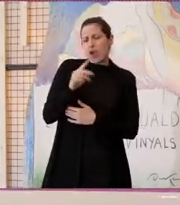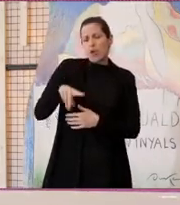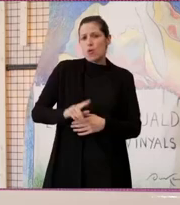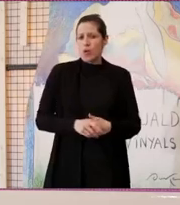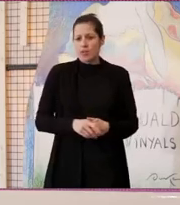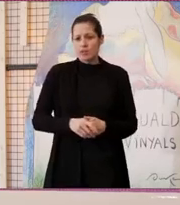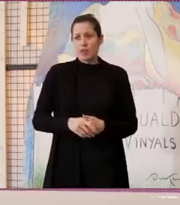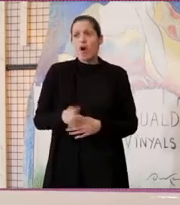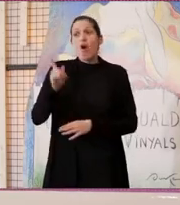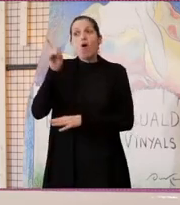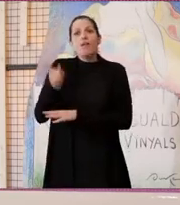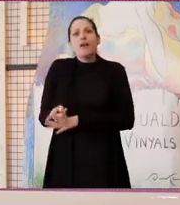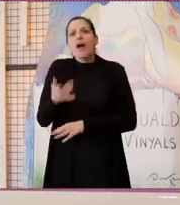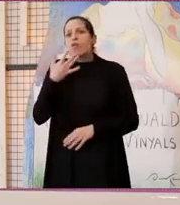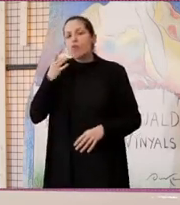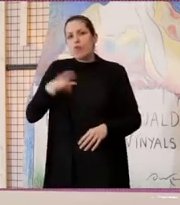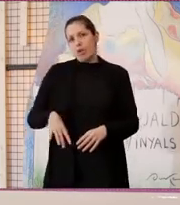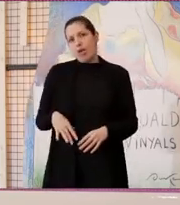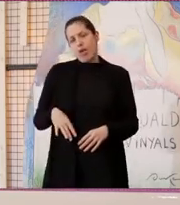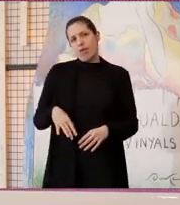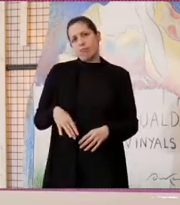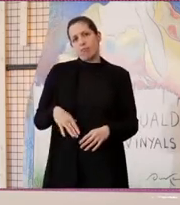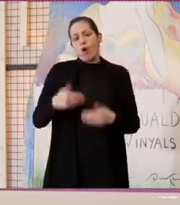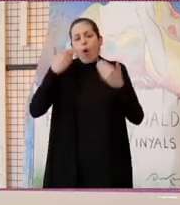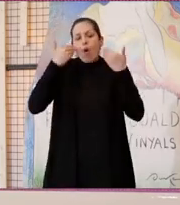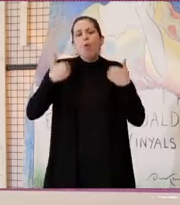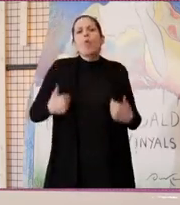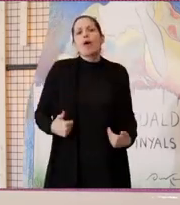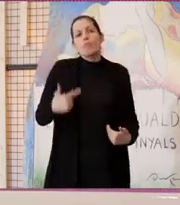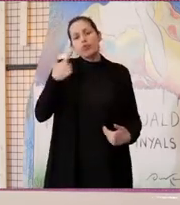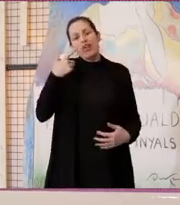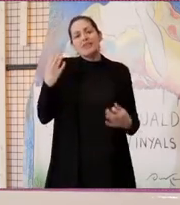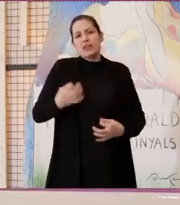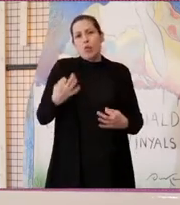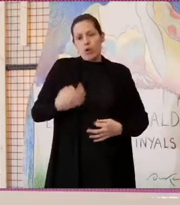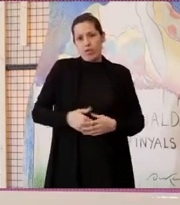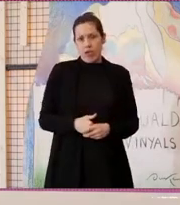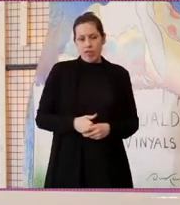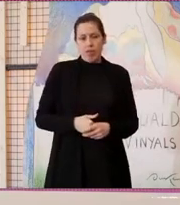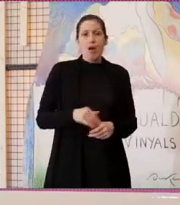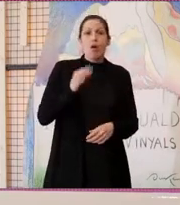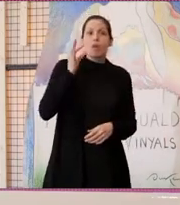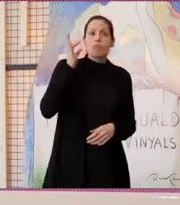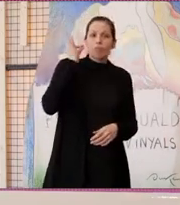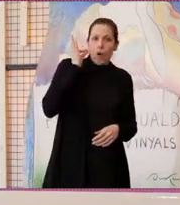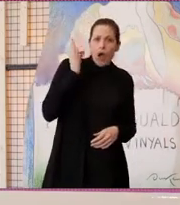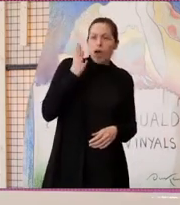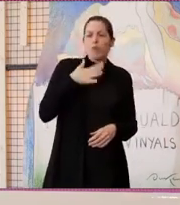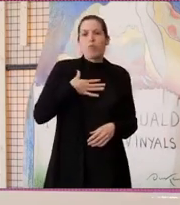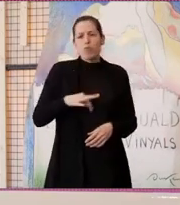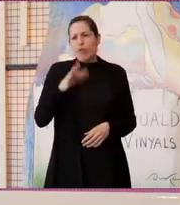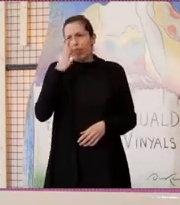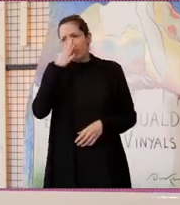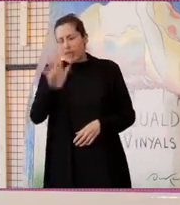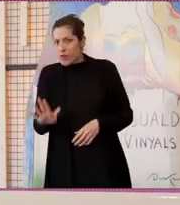los cuerpos y fuerzas de seguridad nosotros lo que queremos es que una mujer vaya a denunciar solo si quiere cuando está preparada cuando